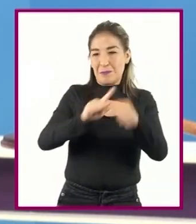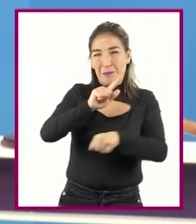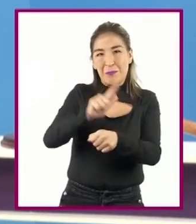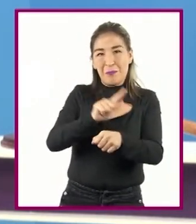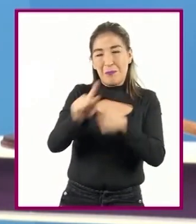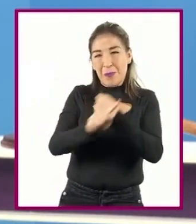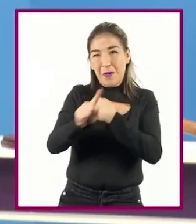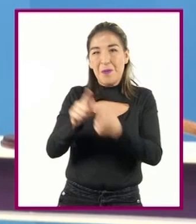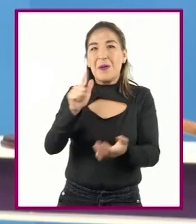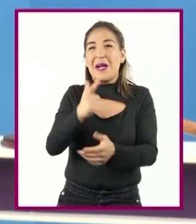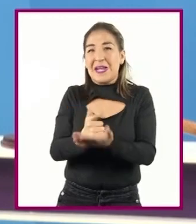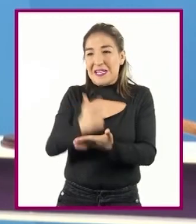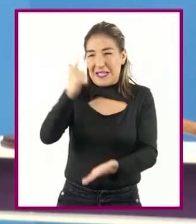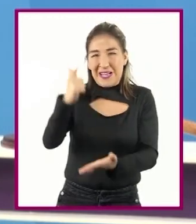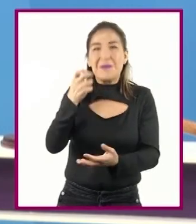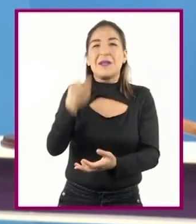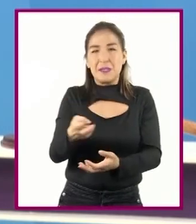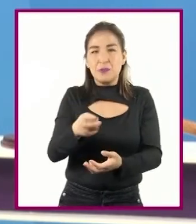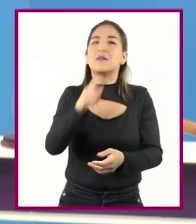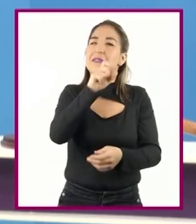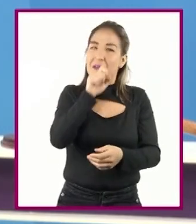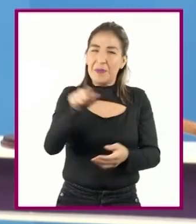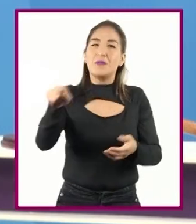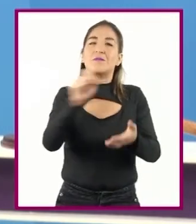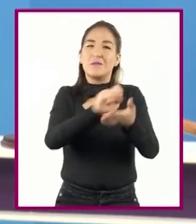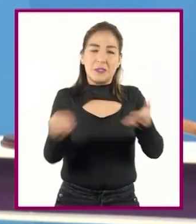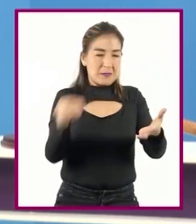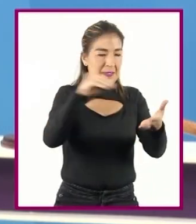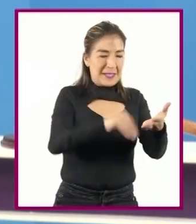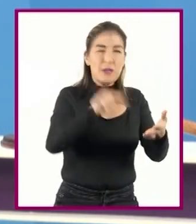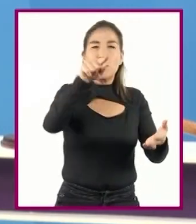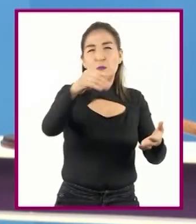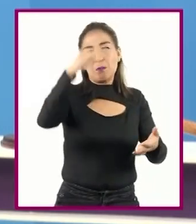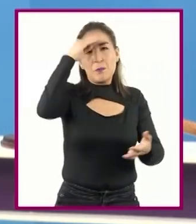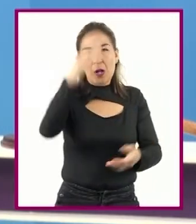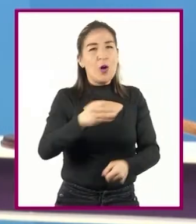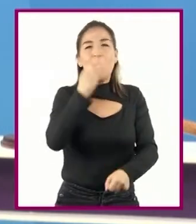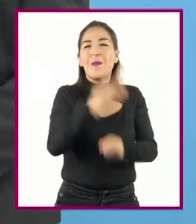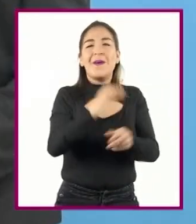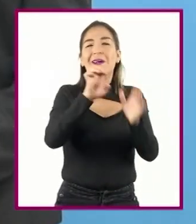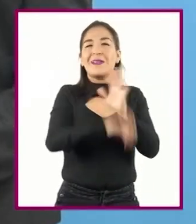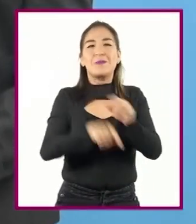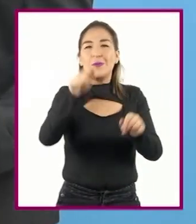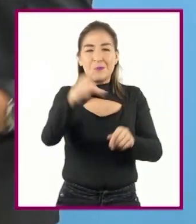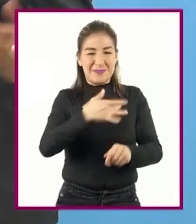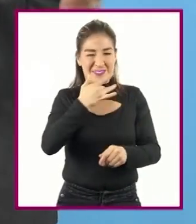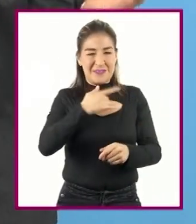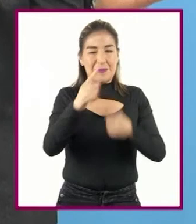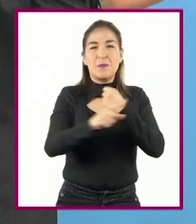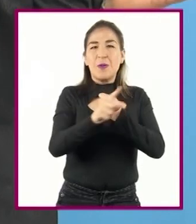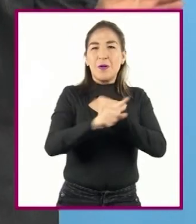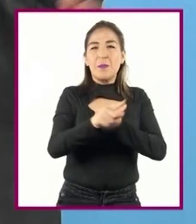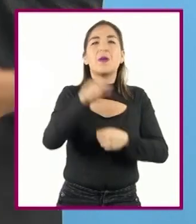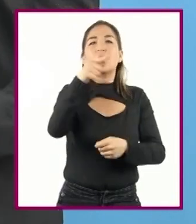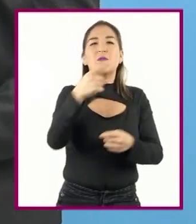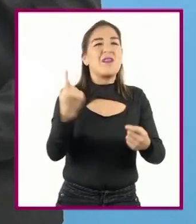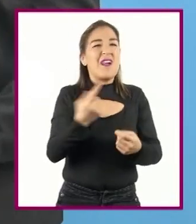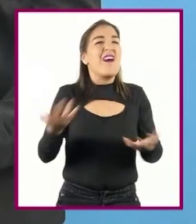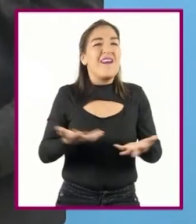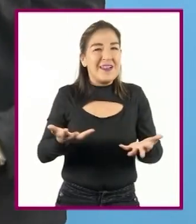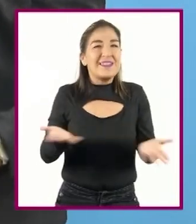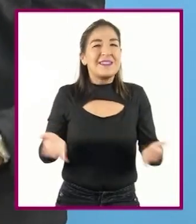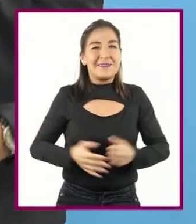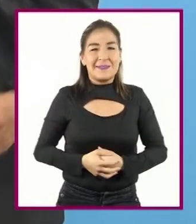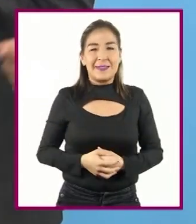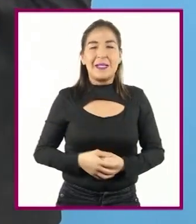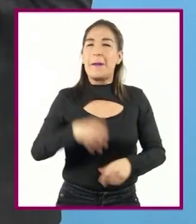qué. Mediten, si hoy tuviesen ese conflicto, ¿qué harían? Quizás preguntas como